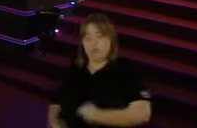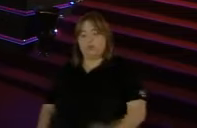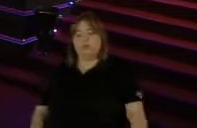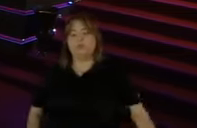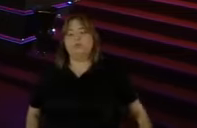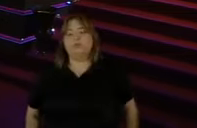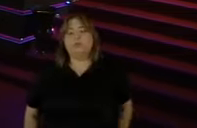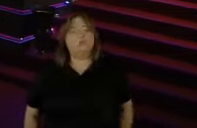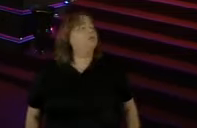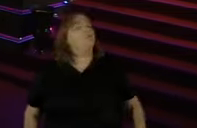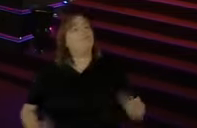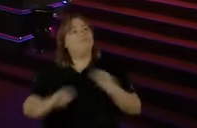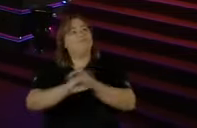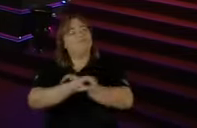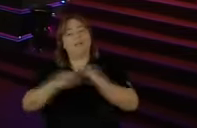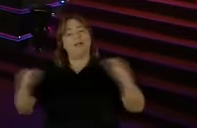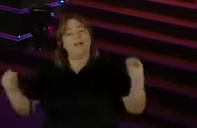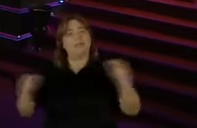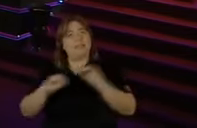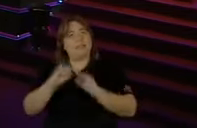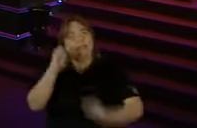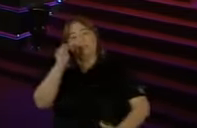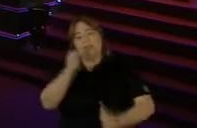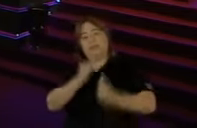dolor más grande que